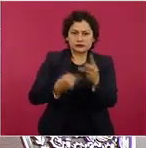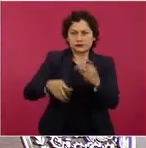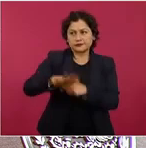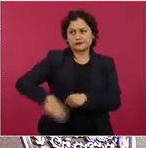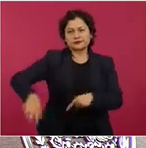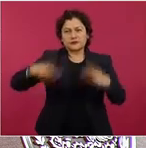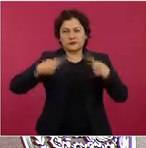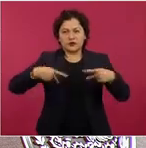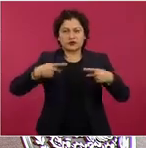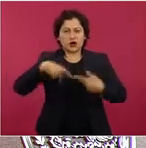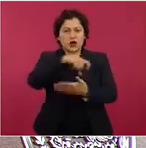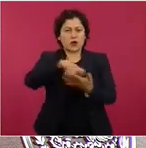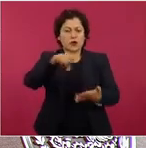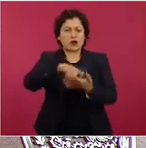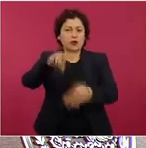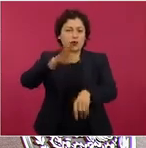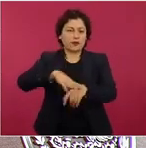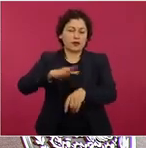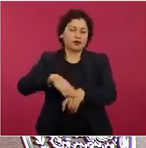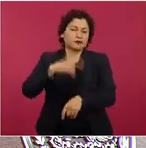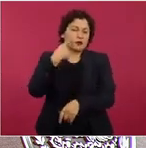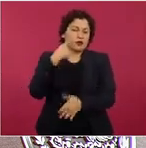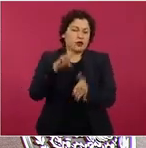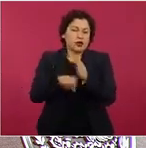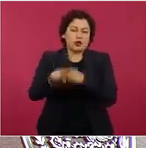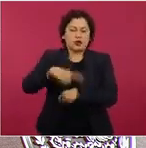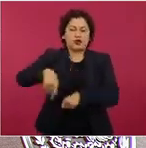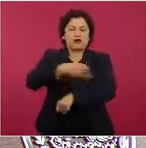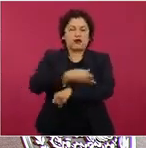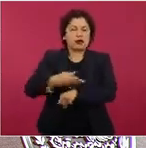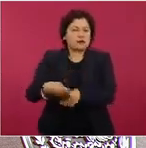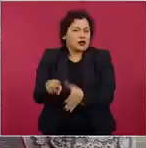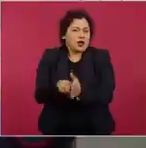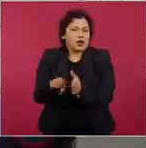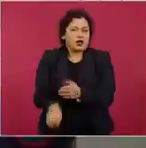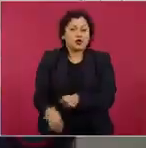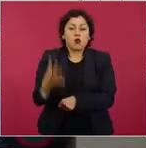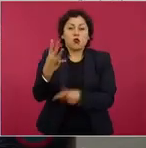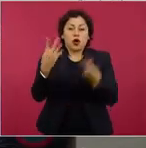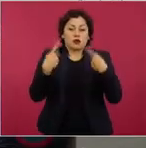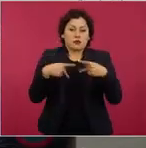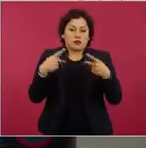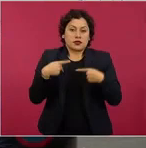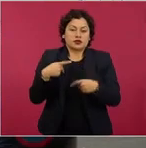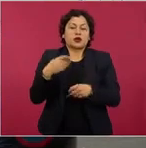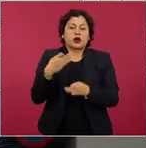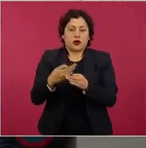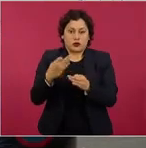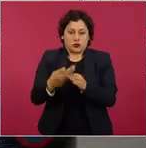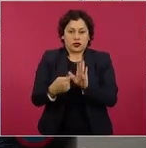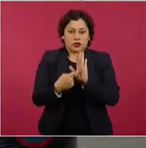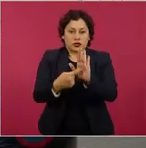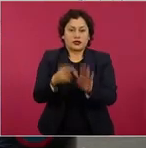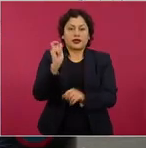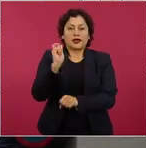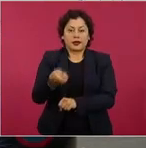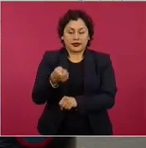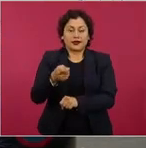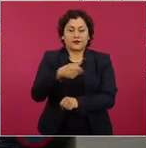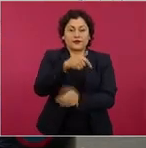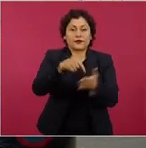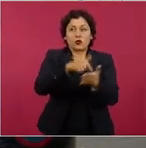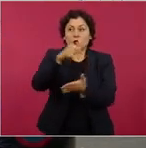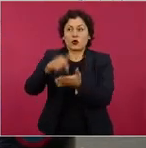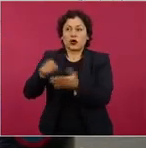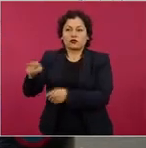las familias mexicanas, una familia de cuatro integrantes, vamos a revisarlos en las cuatro zonas que divide el Banco